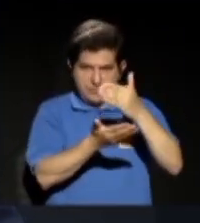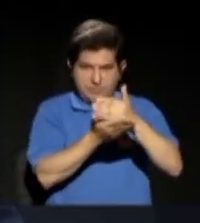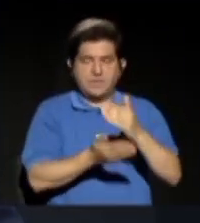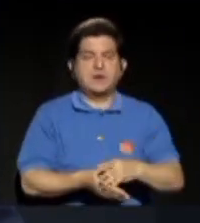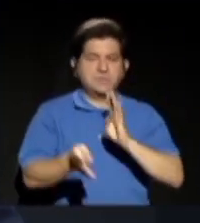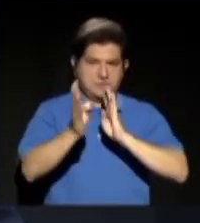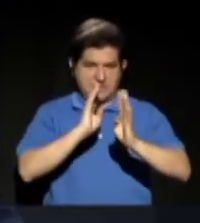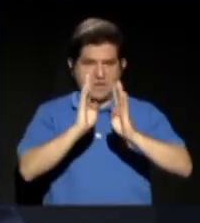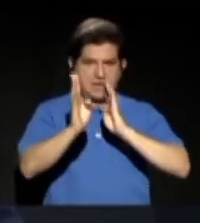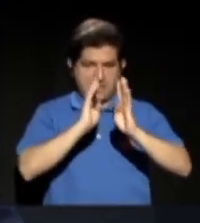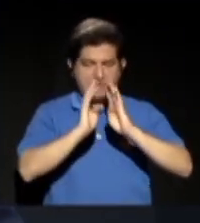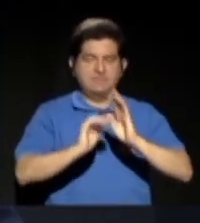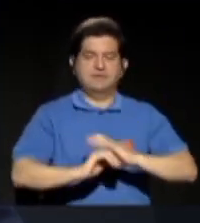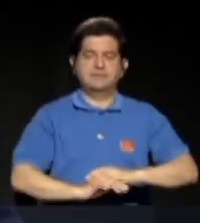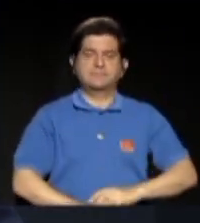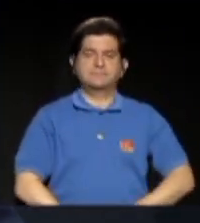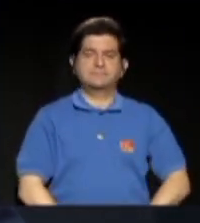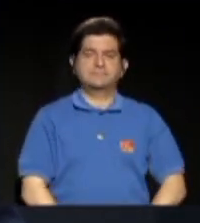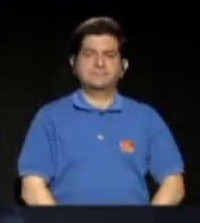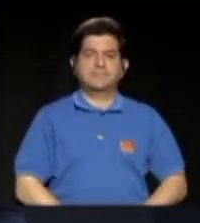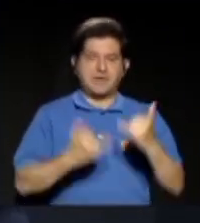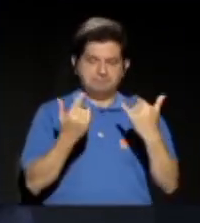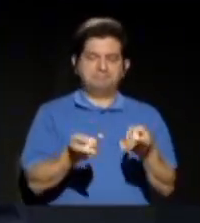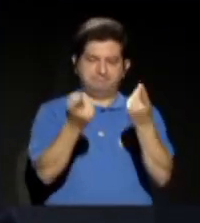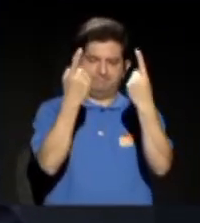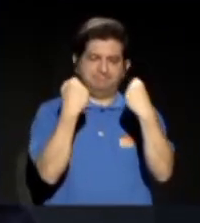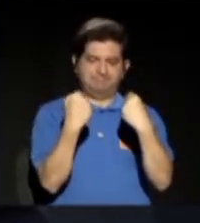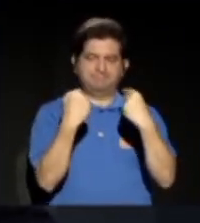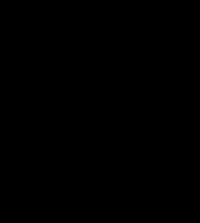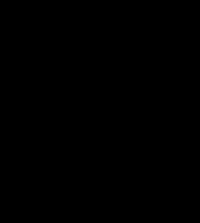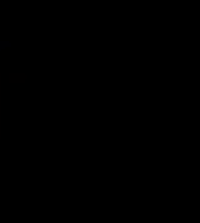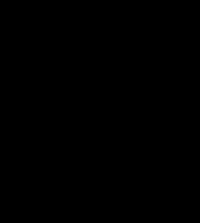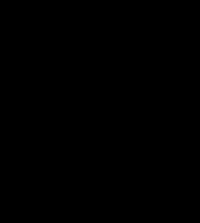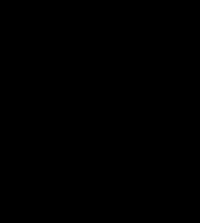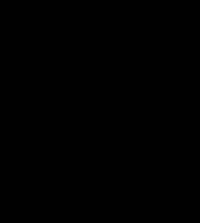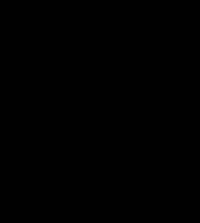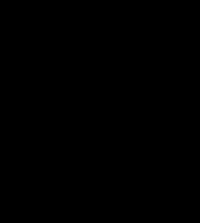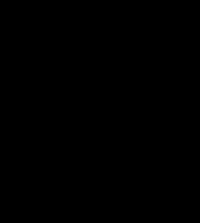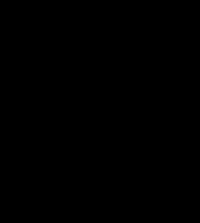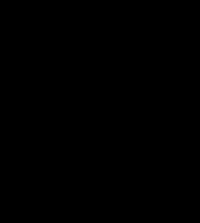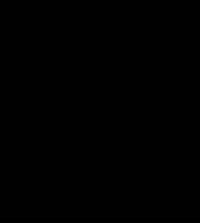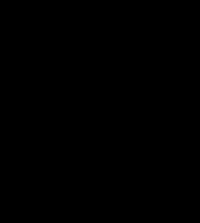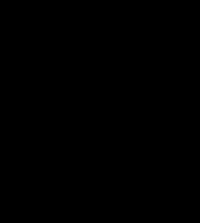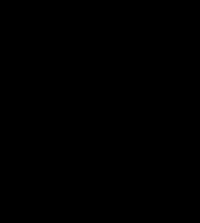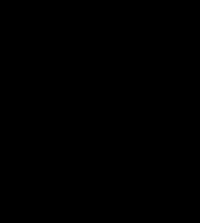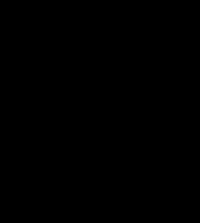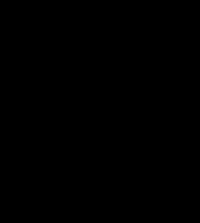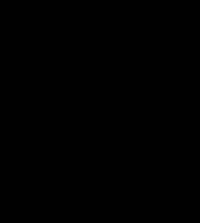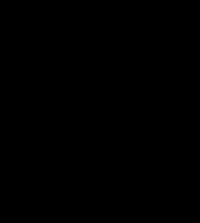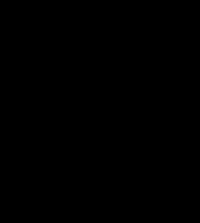canal nos invite a hacerlo. Regresamos. Don Milton, se me olvidó su...